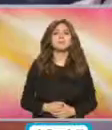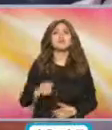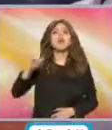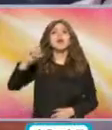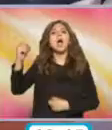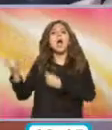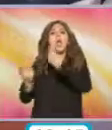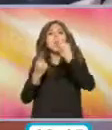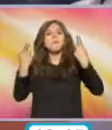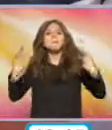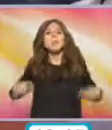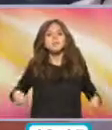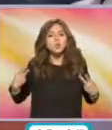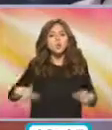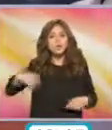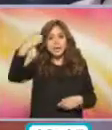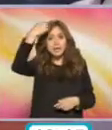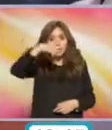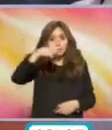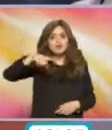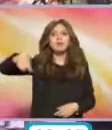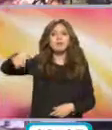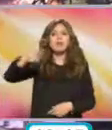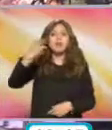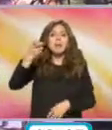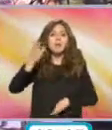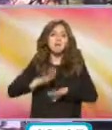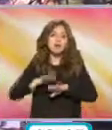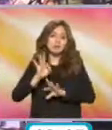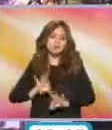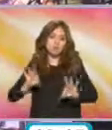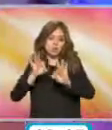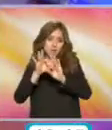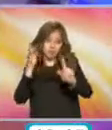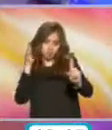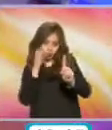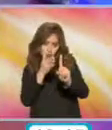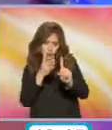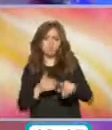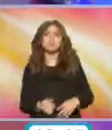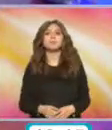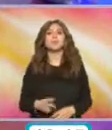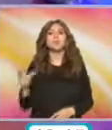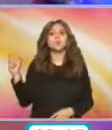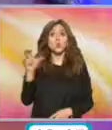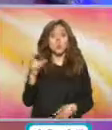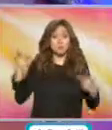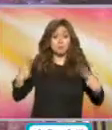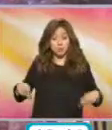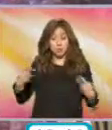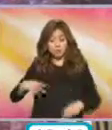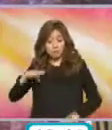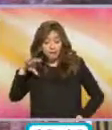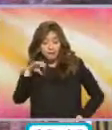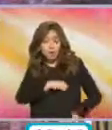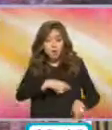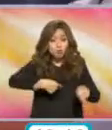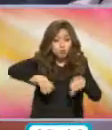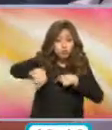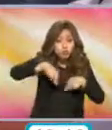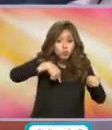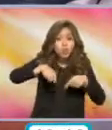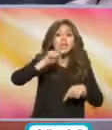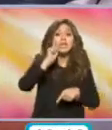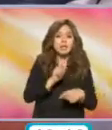que justamente ahí hay parte del encanto, ¿no? Primero dicen que el amor por el fútbol pues está ligado entre el deporte